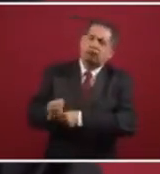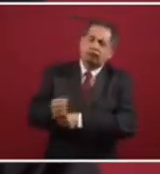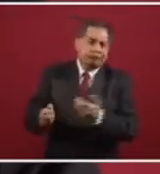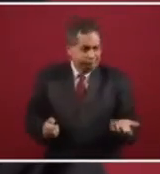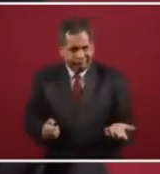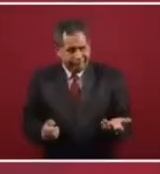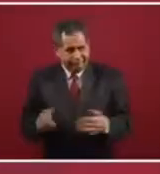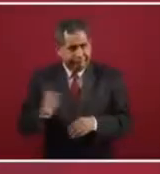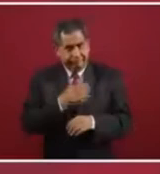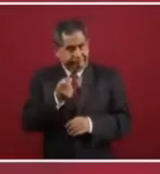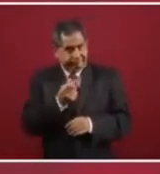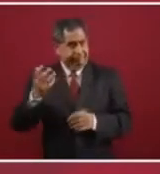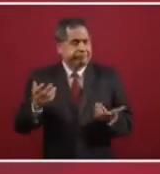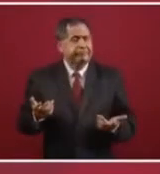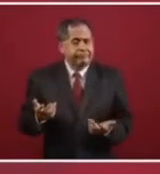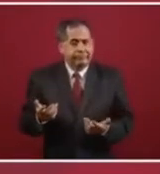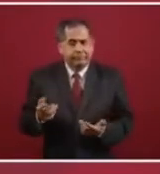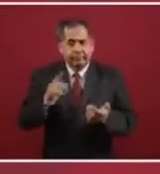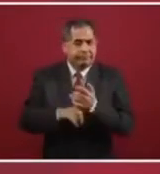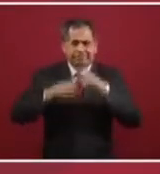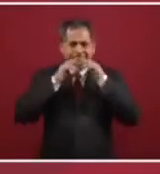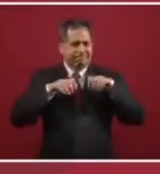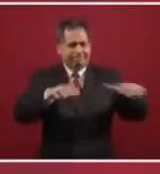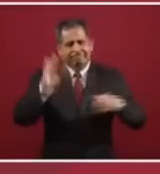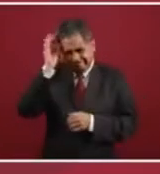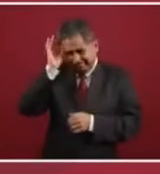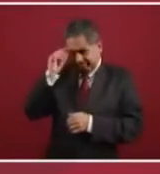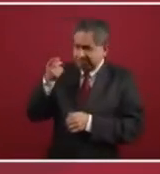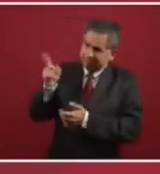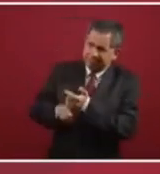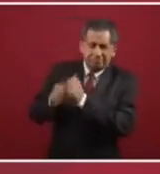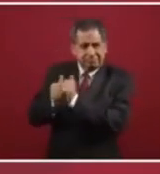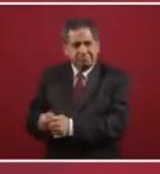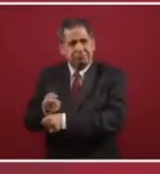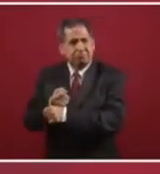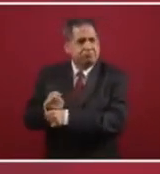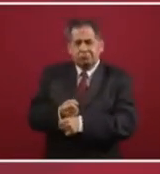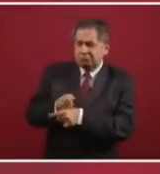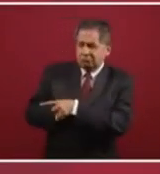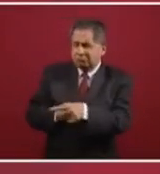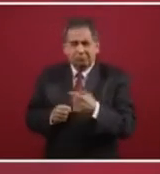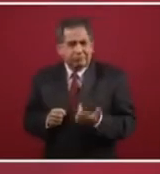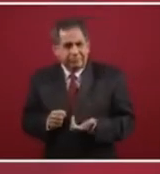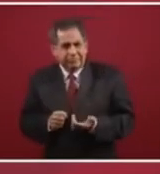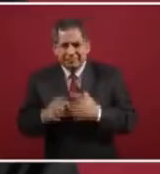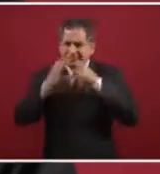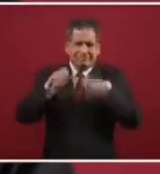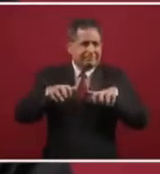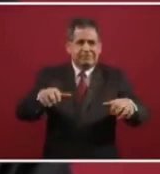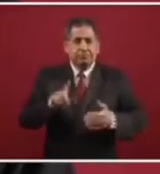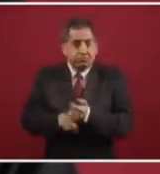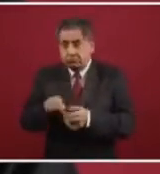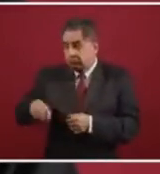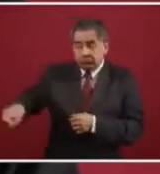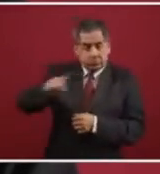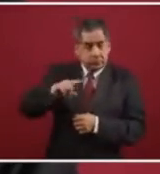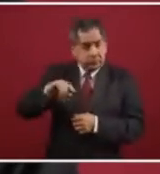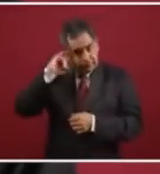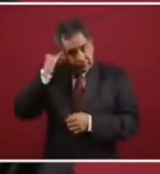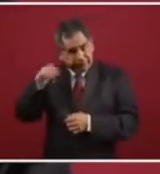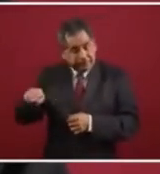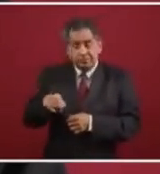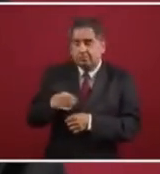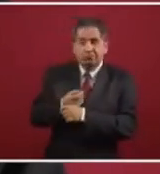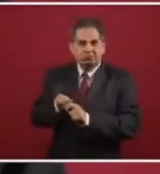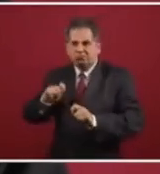porque habían casi haciendas con peones, había sillados. Sin haciendas donde asomaban a los peones.